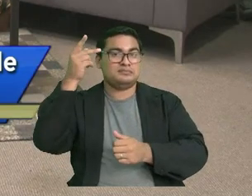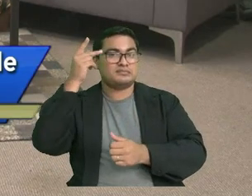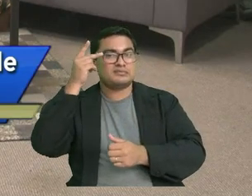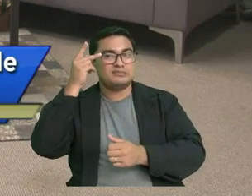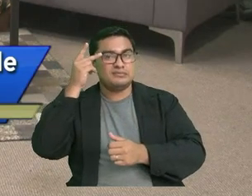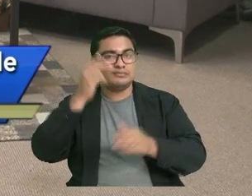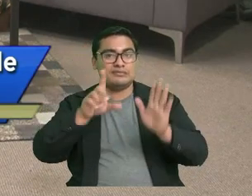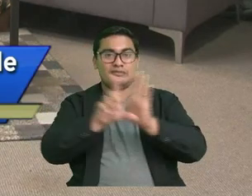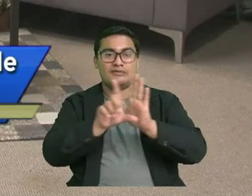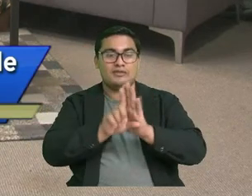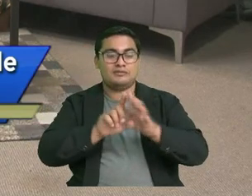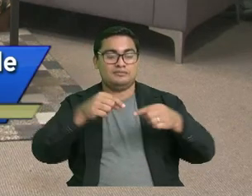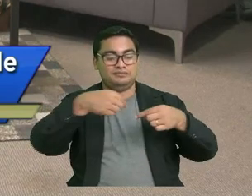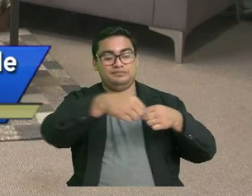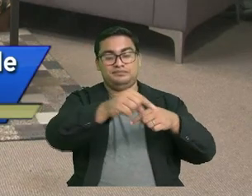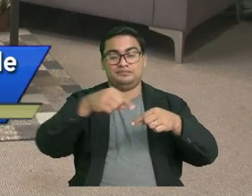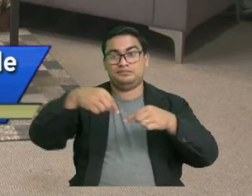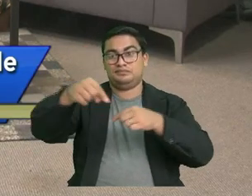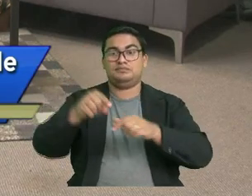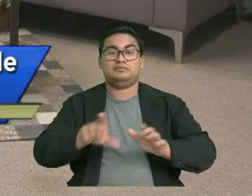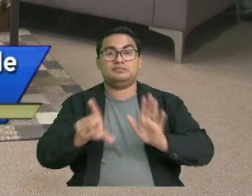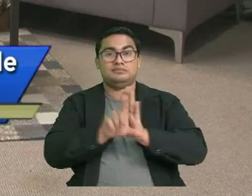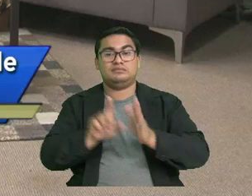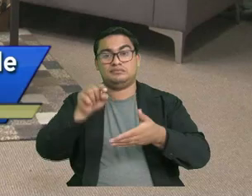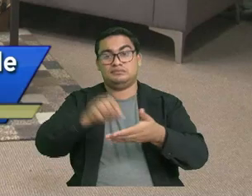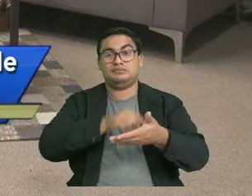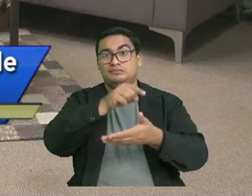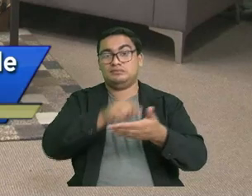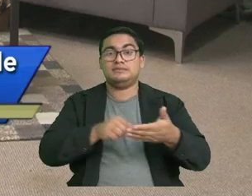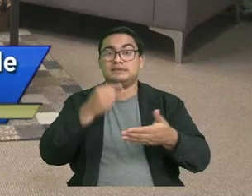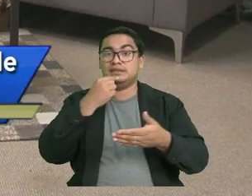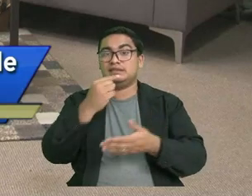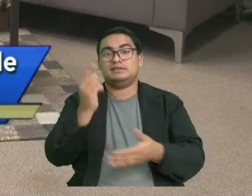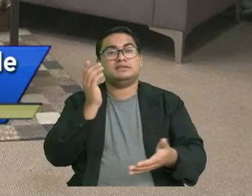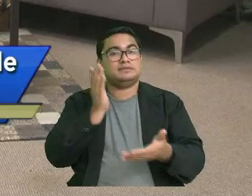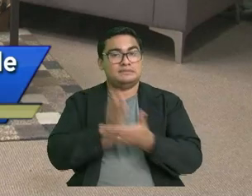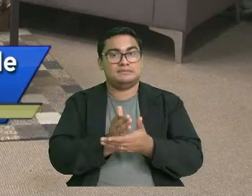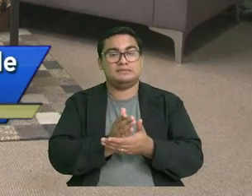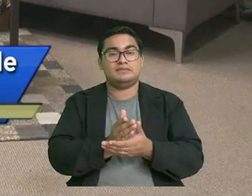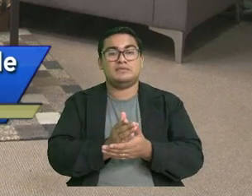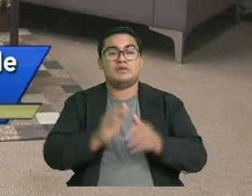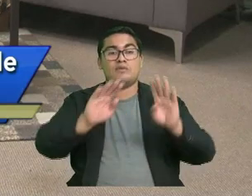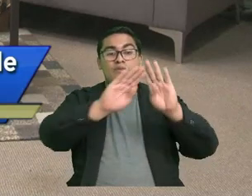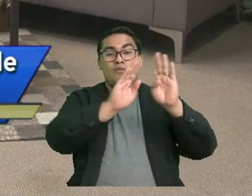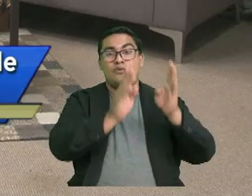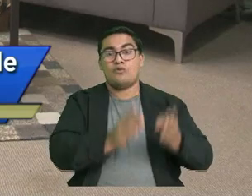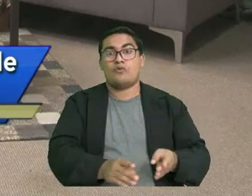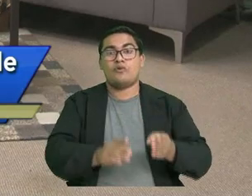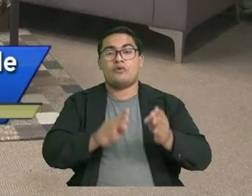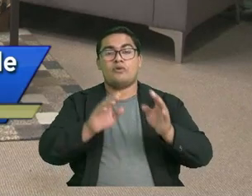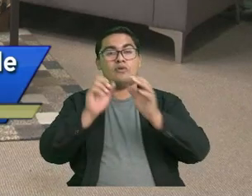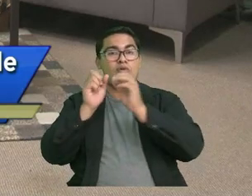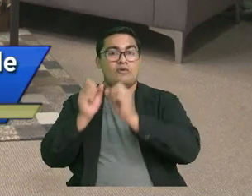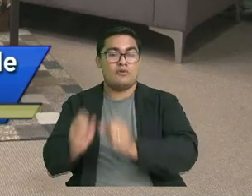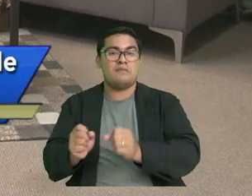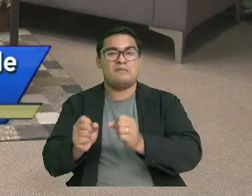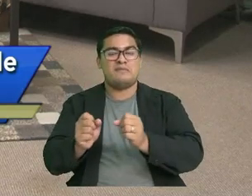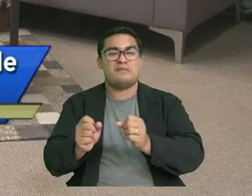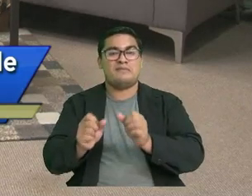partir de lo que señala la ley de municipio y la ley electoral, mandata la participación de hombres y